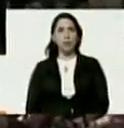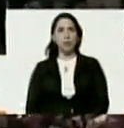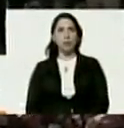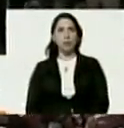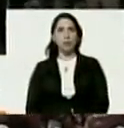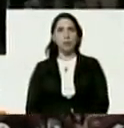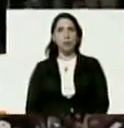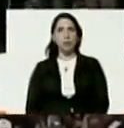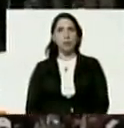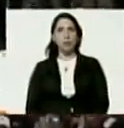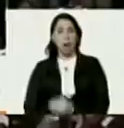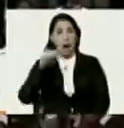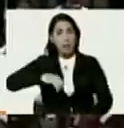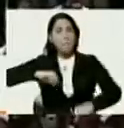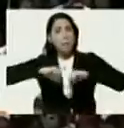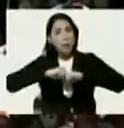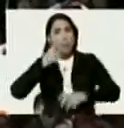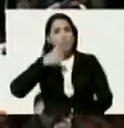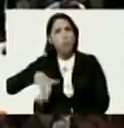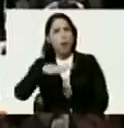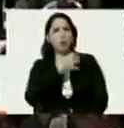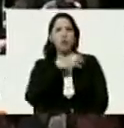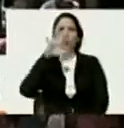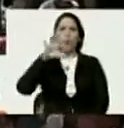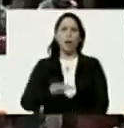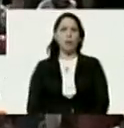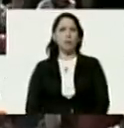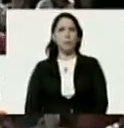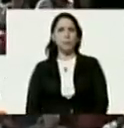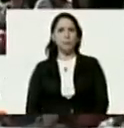Es el balcón del pueblo soberano.